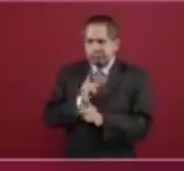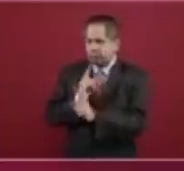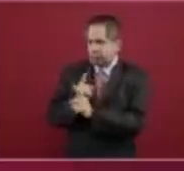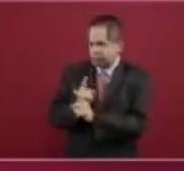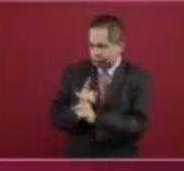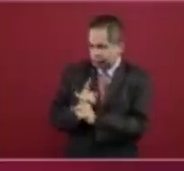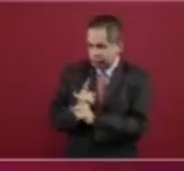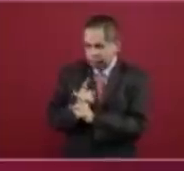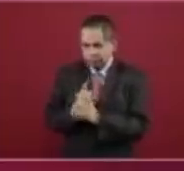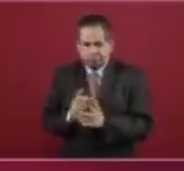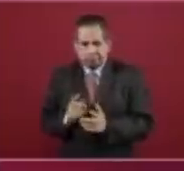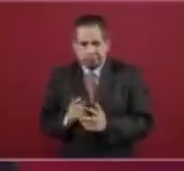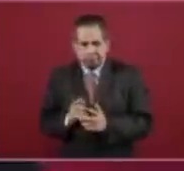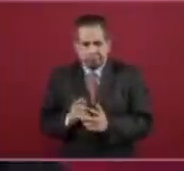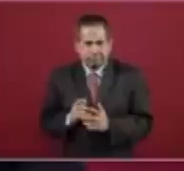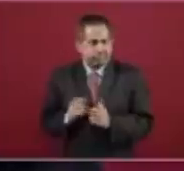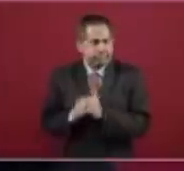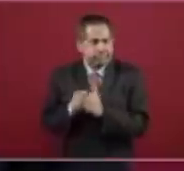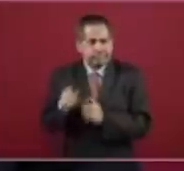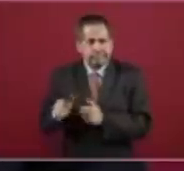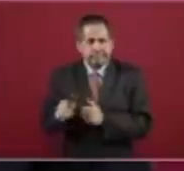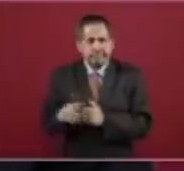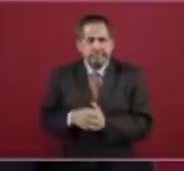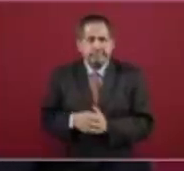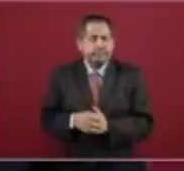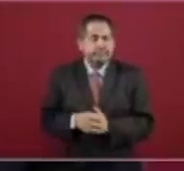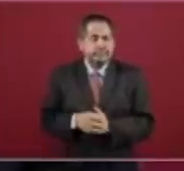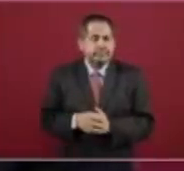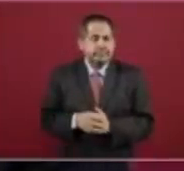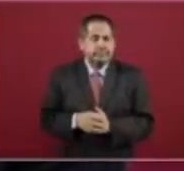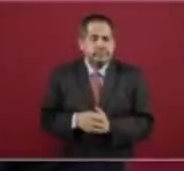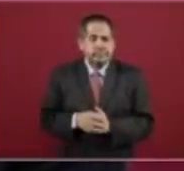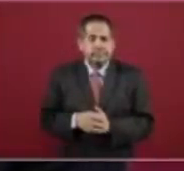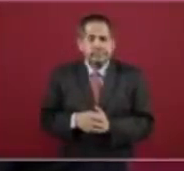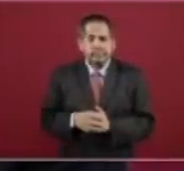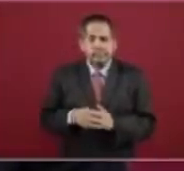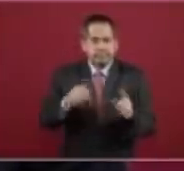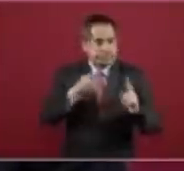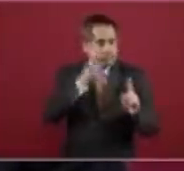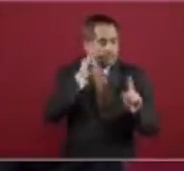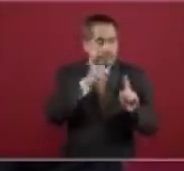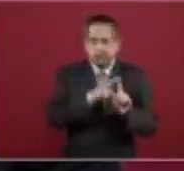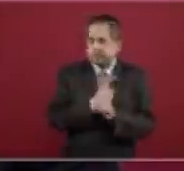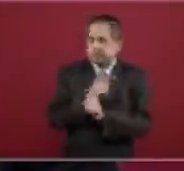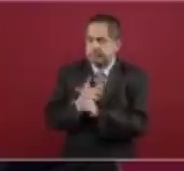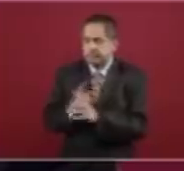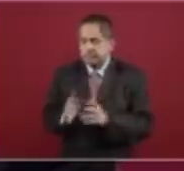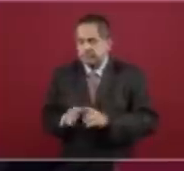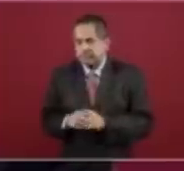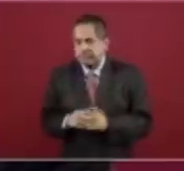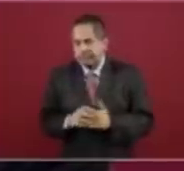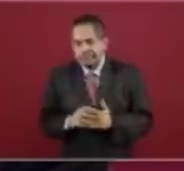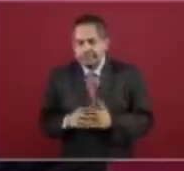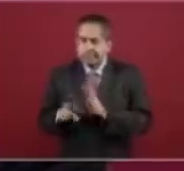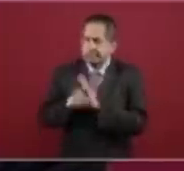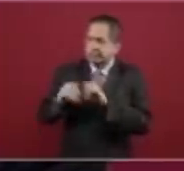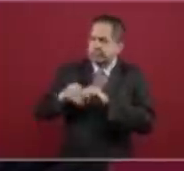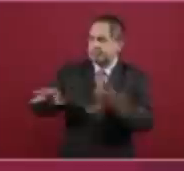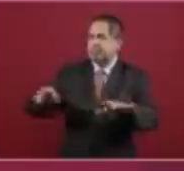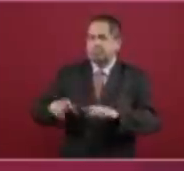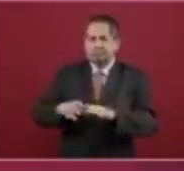encuentren con el que se sienta ofendido por la nota o por